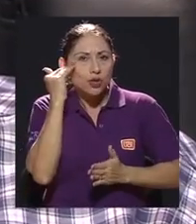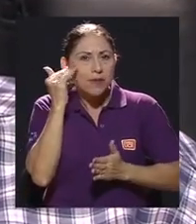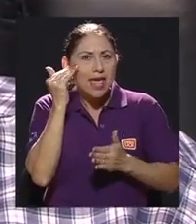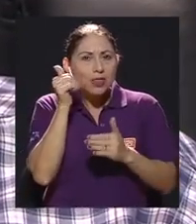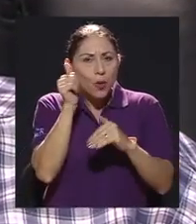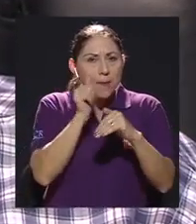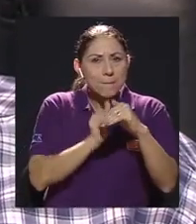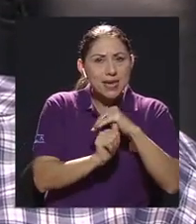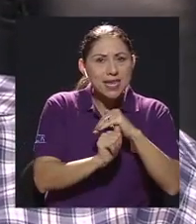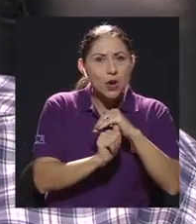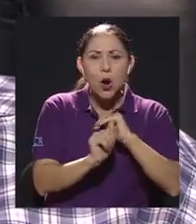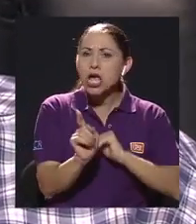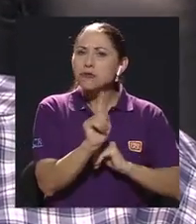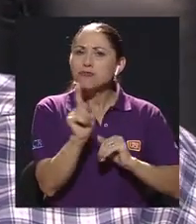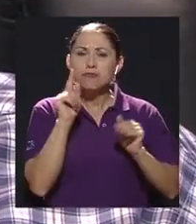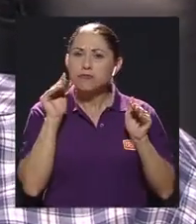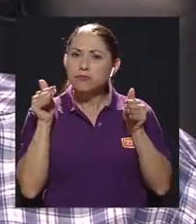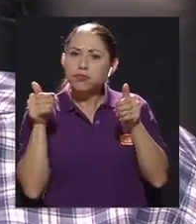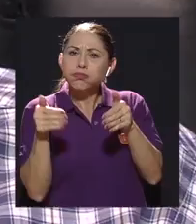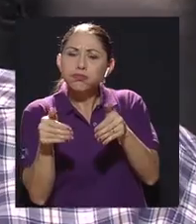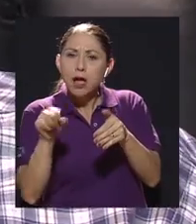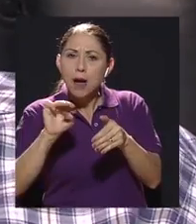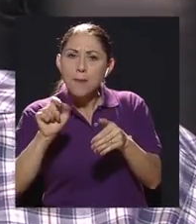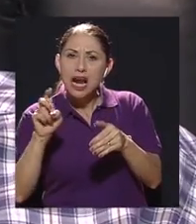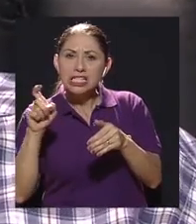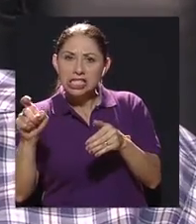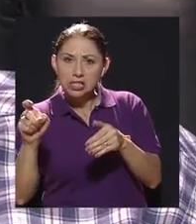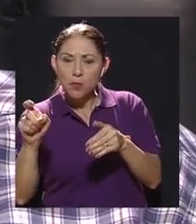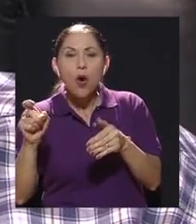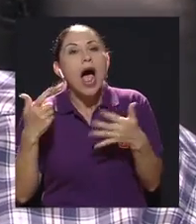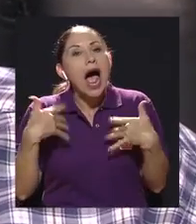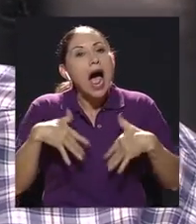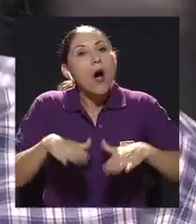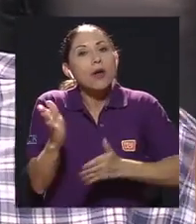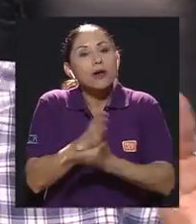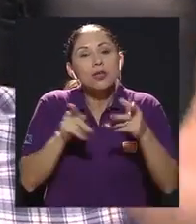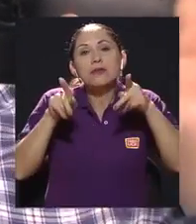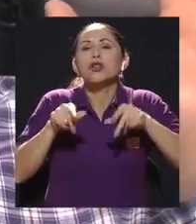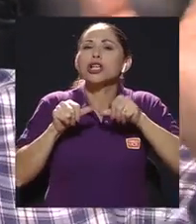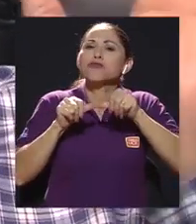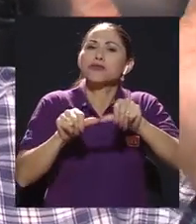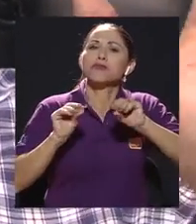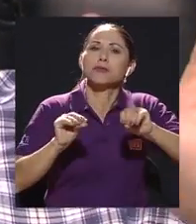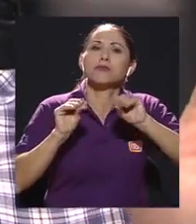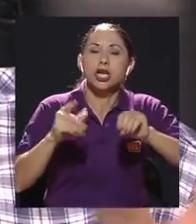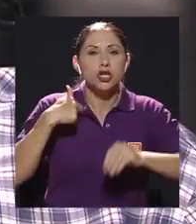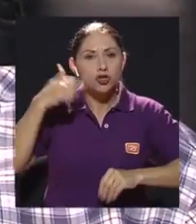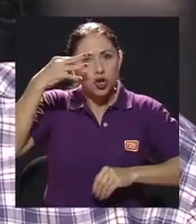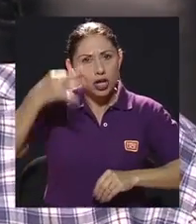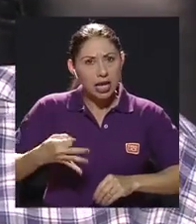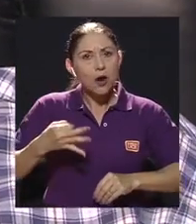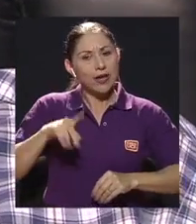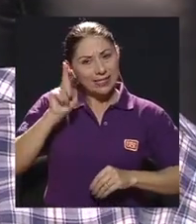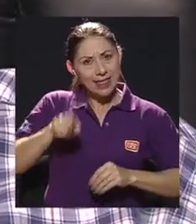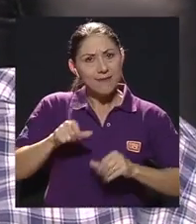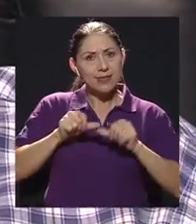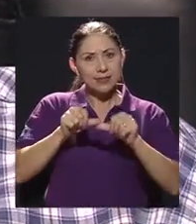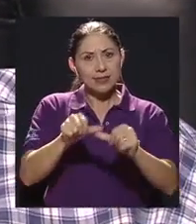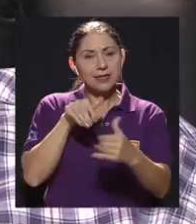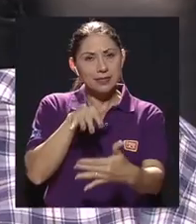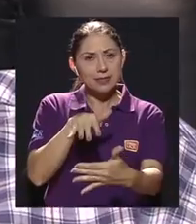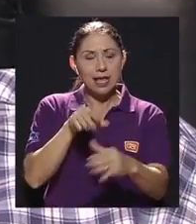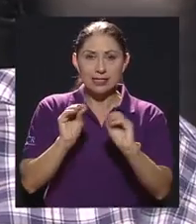por centrarse en el marxismo, aunque hay algunos que lo siguen enseñando, y yo creo que se tiene que seguir